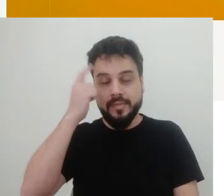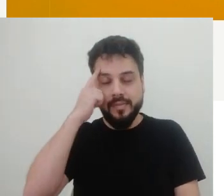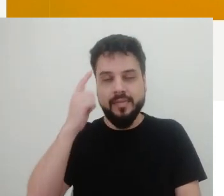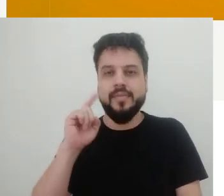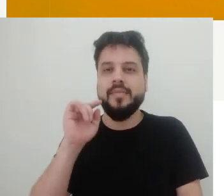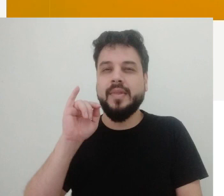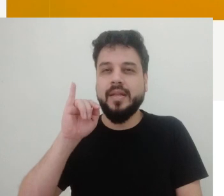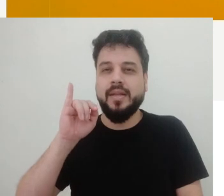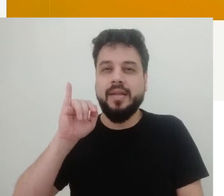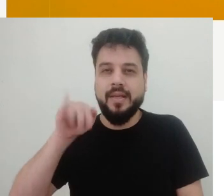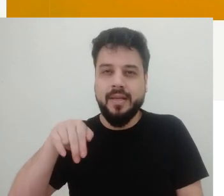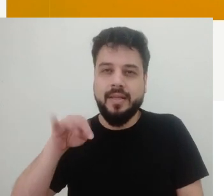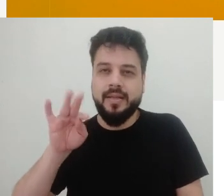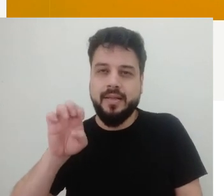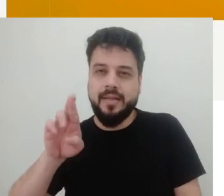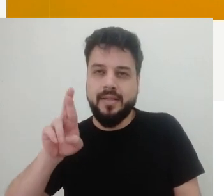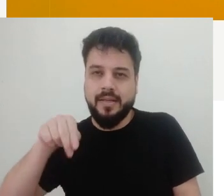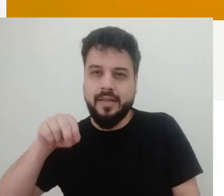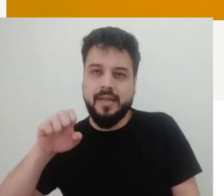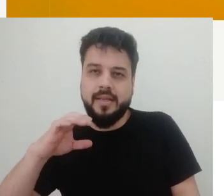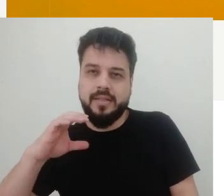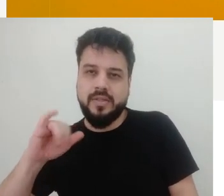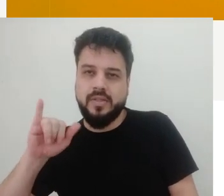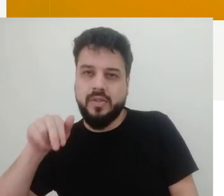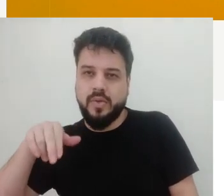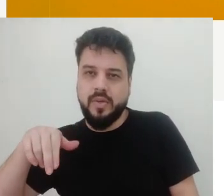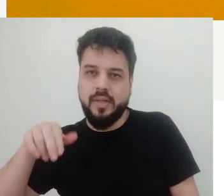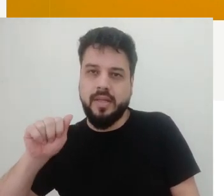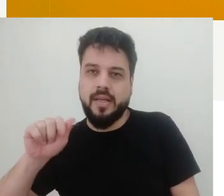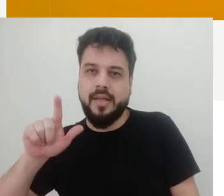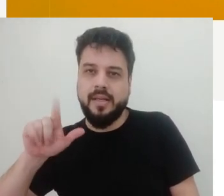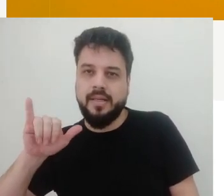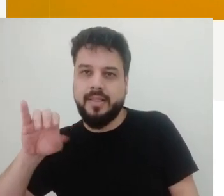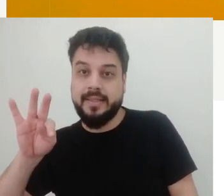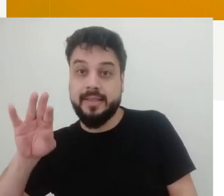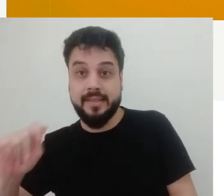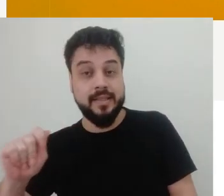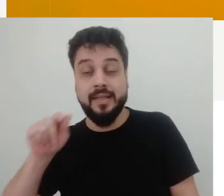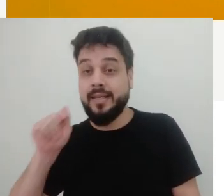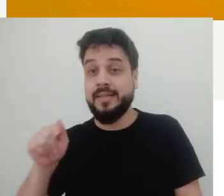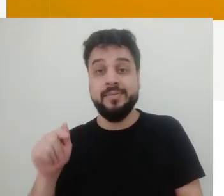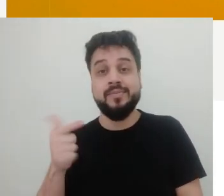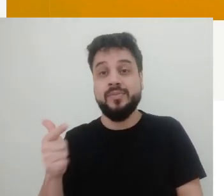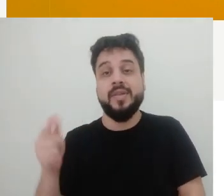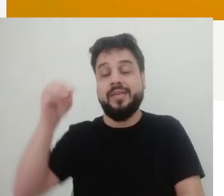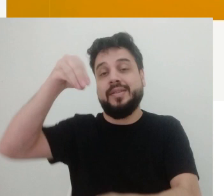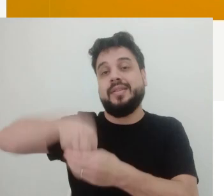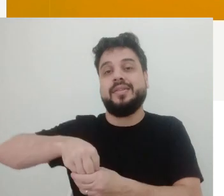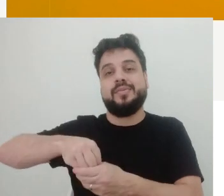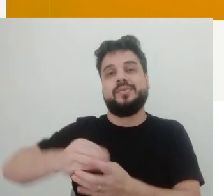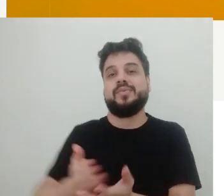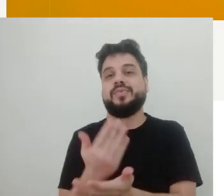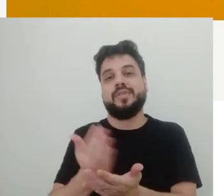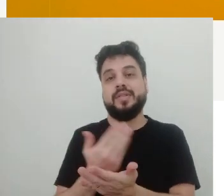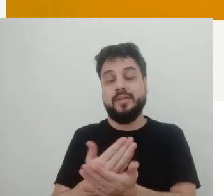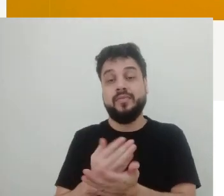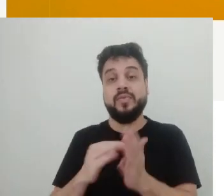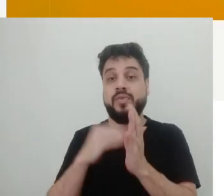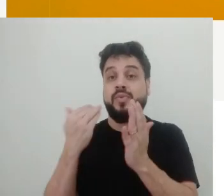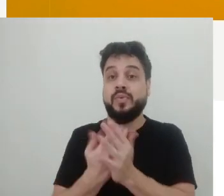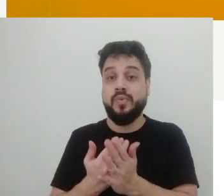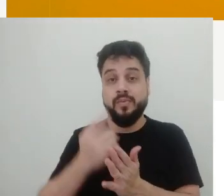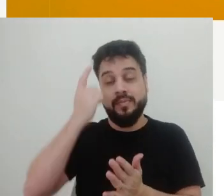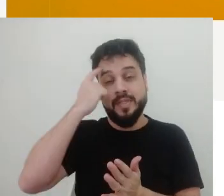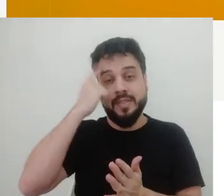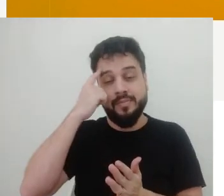latinoamericano, como si no se hubiera dicho nada. ¿Y acaso se los incorporaba como pensadores políticos,